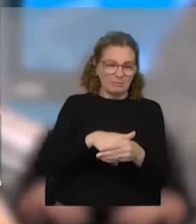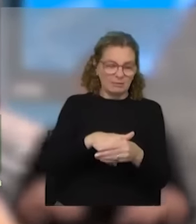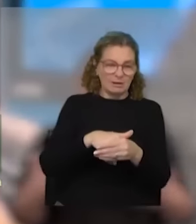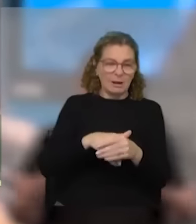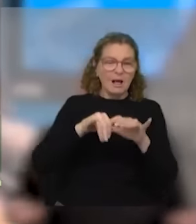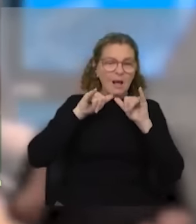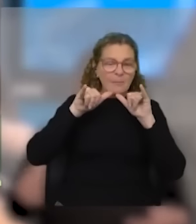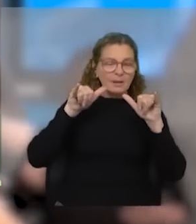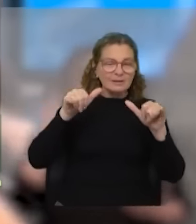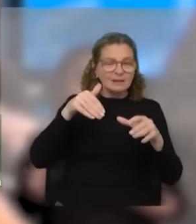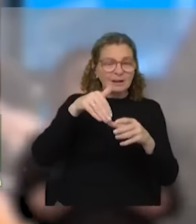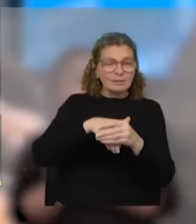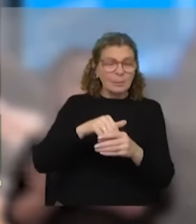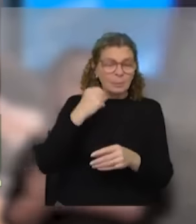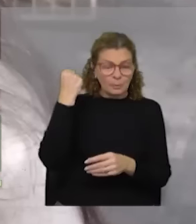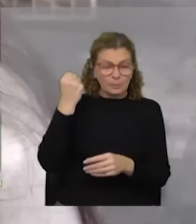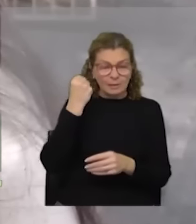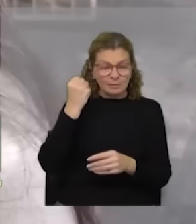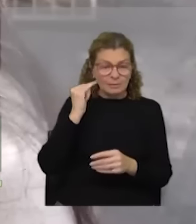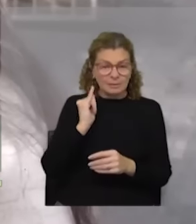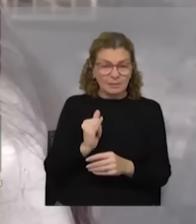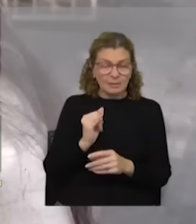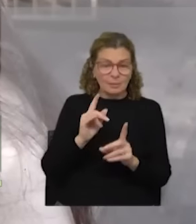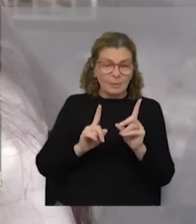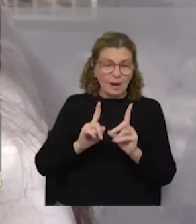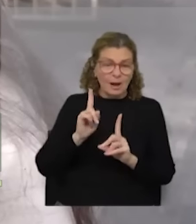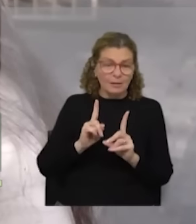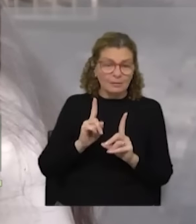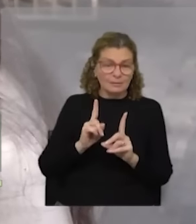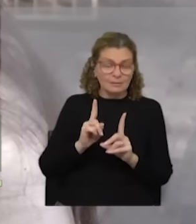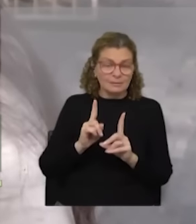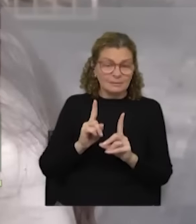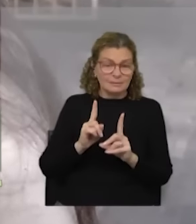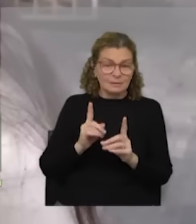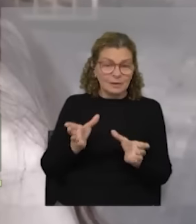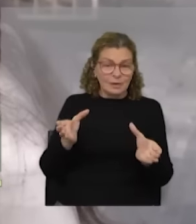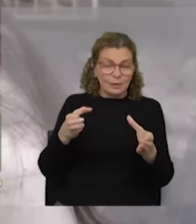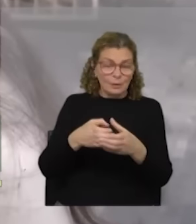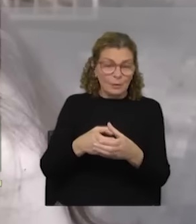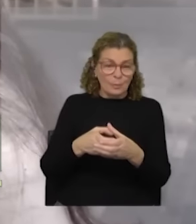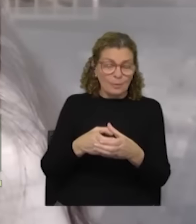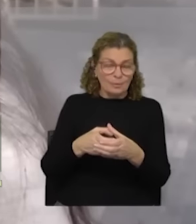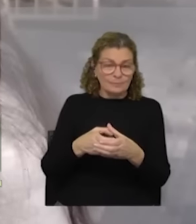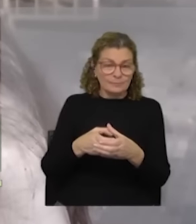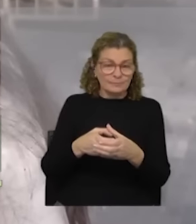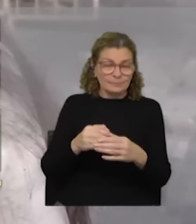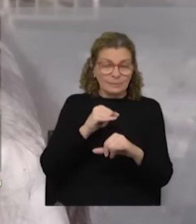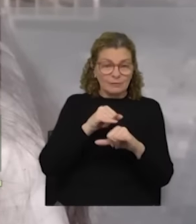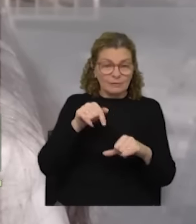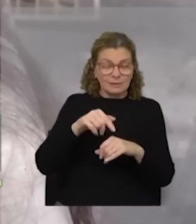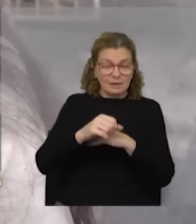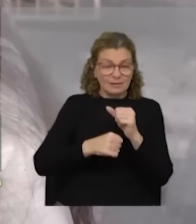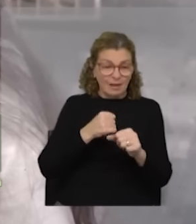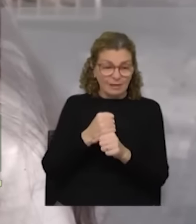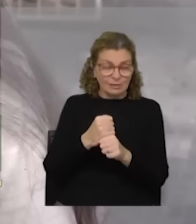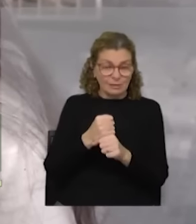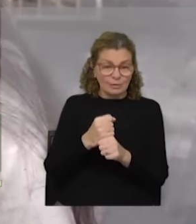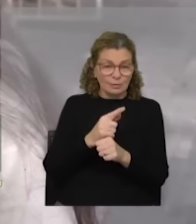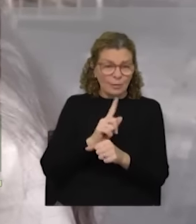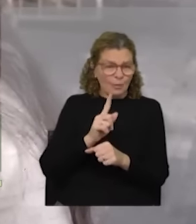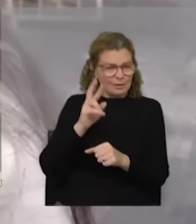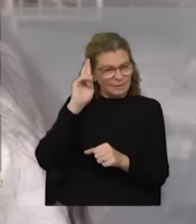campaña es muy importante eh Por algo eh las sesiones van hasta fin de este año y creo que no es